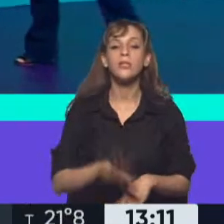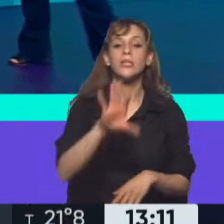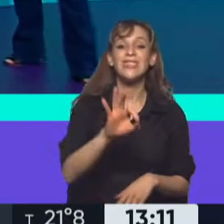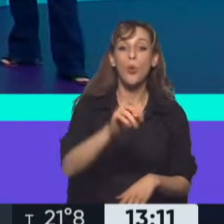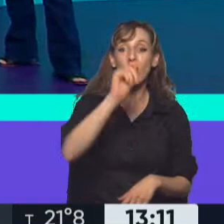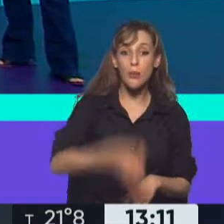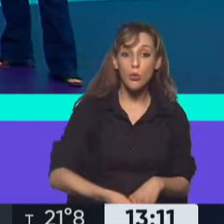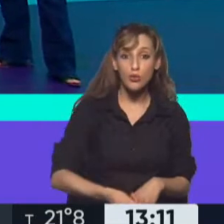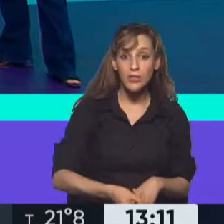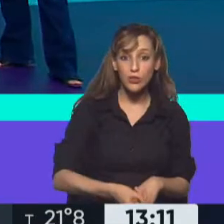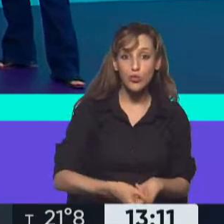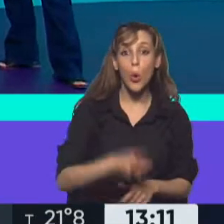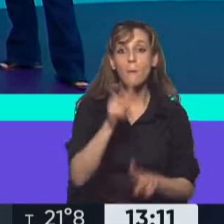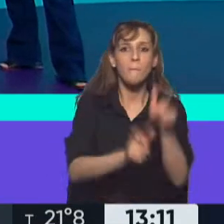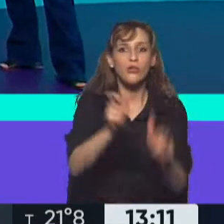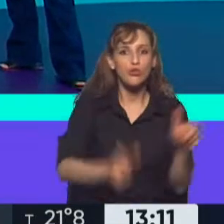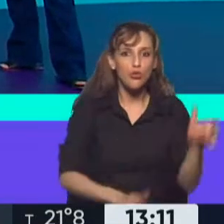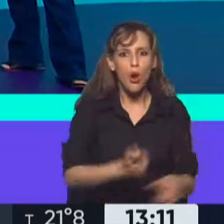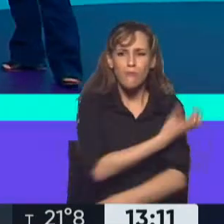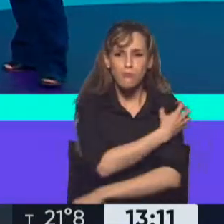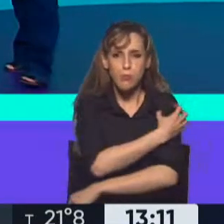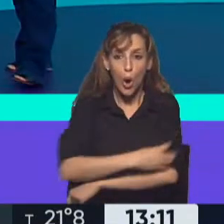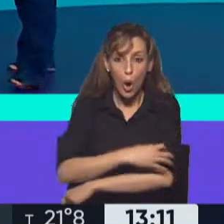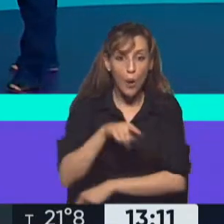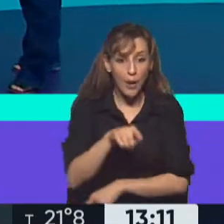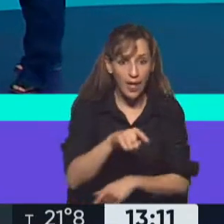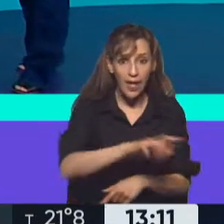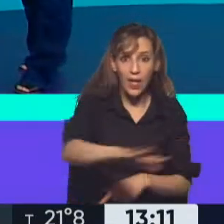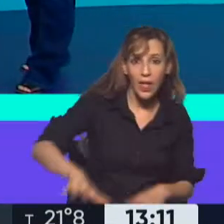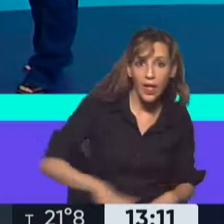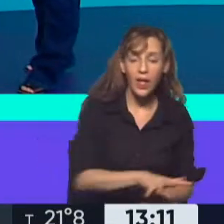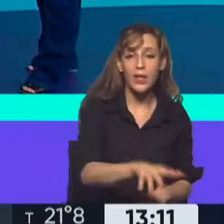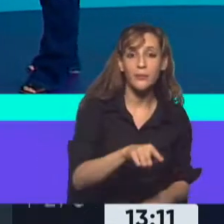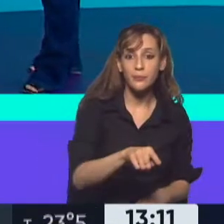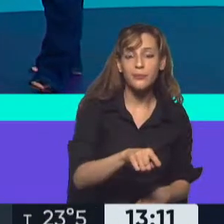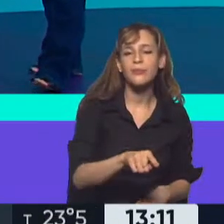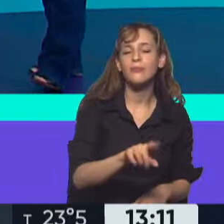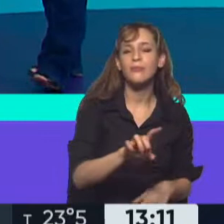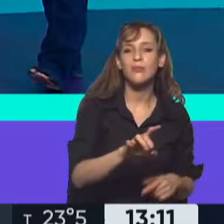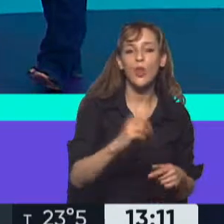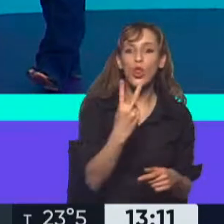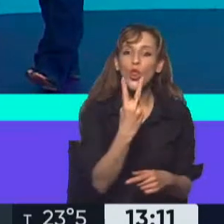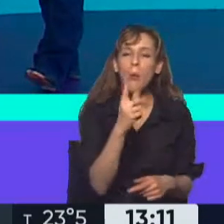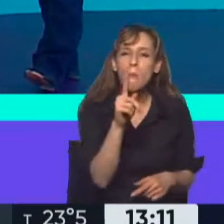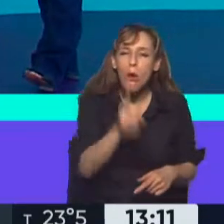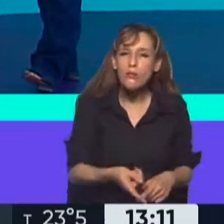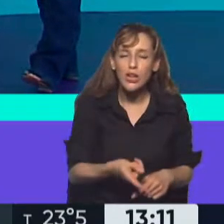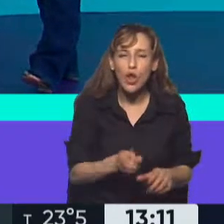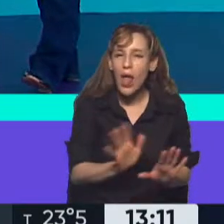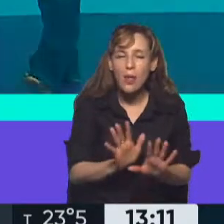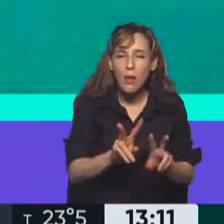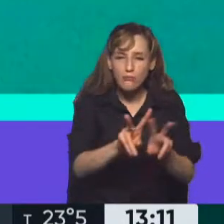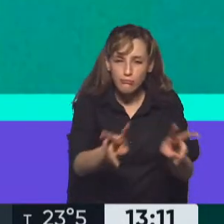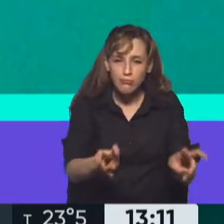más pobre, es decir, la mitad de la población que es más pobre, tiene solamente el 2% de la riqueza. O